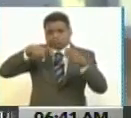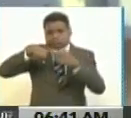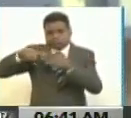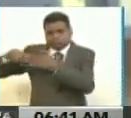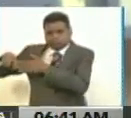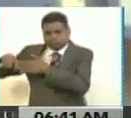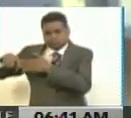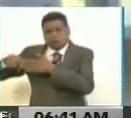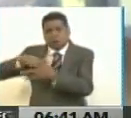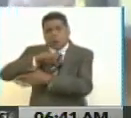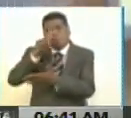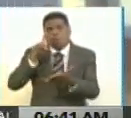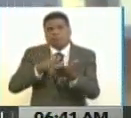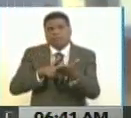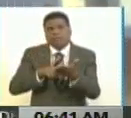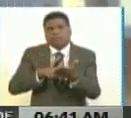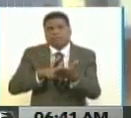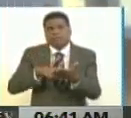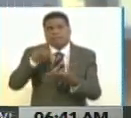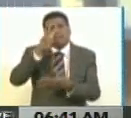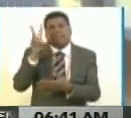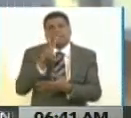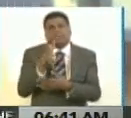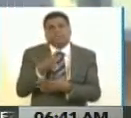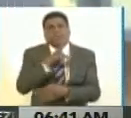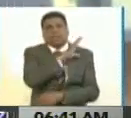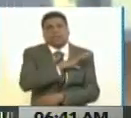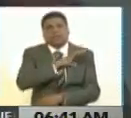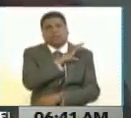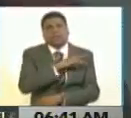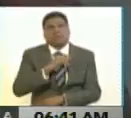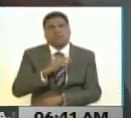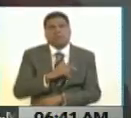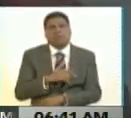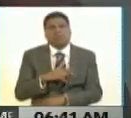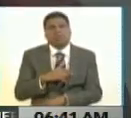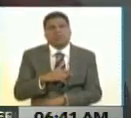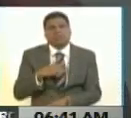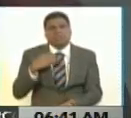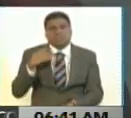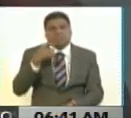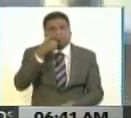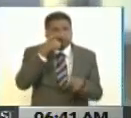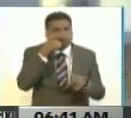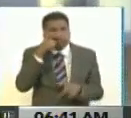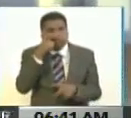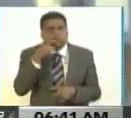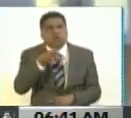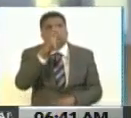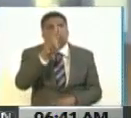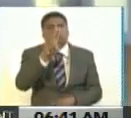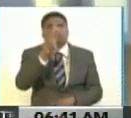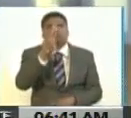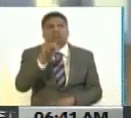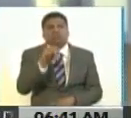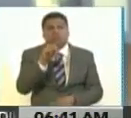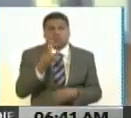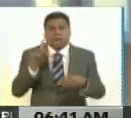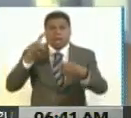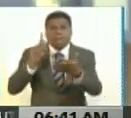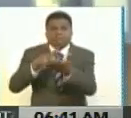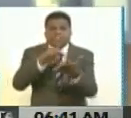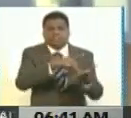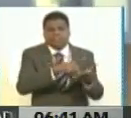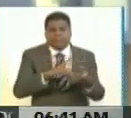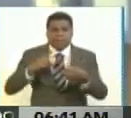Humanos. O sea, nunca Venezuela en el Consejo de Seguridad, nunca Venezuela ha estado. No han podido aislar a Venezuela. No, al contrario, nunca ha estado en tantos organismos internacionales. ¿No? Entonces,